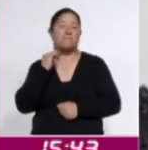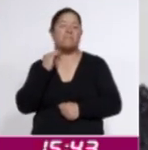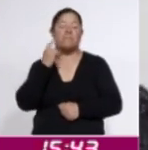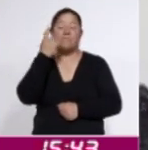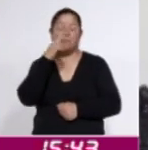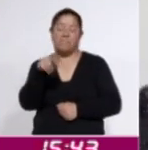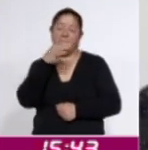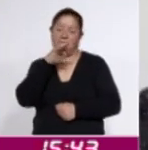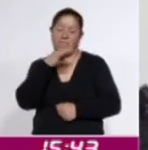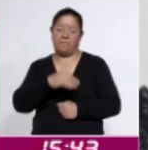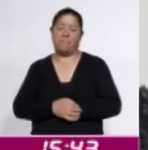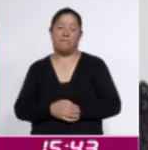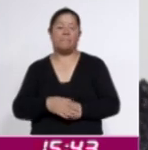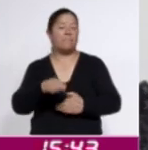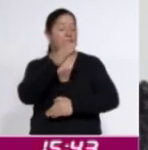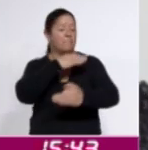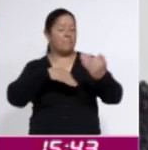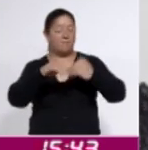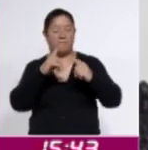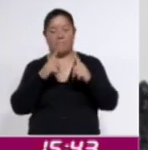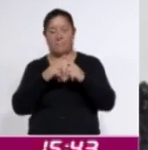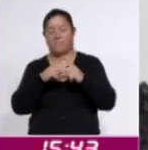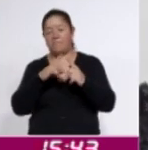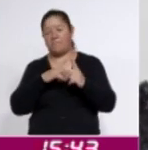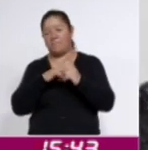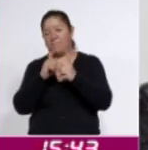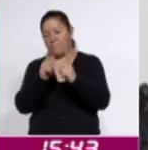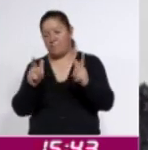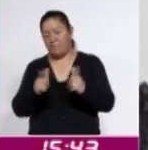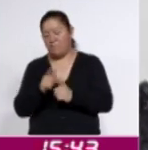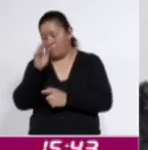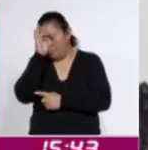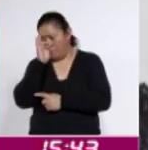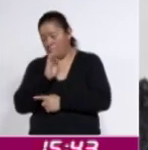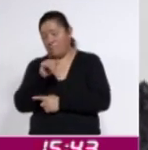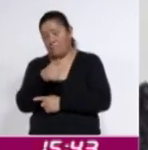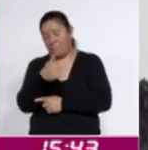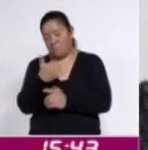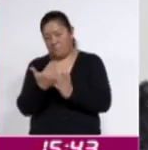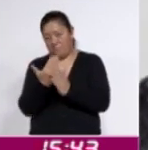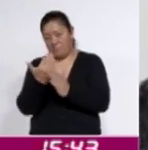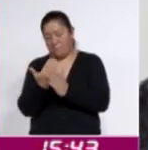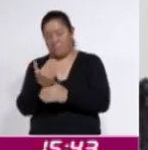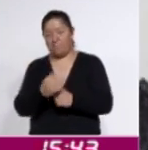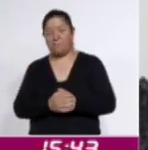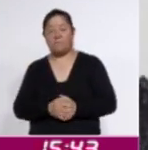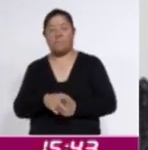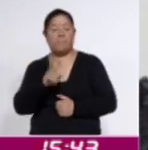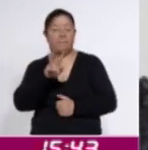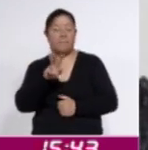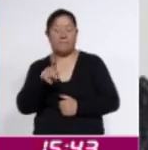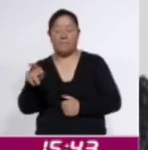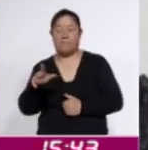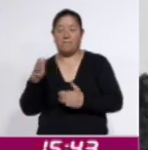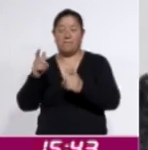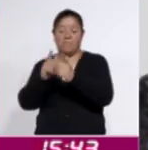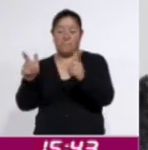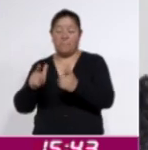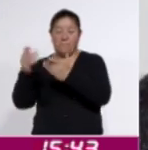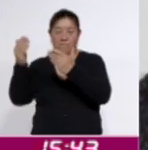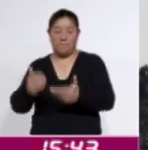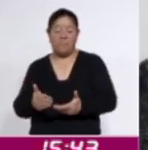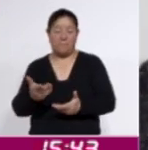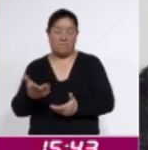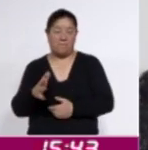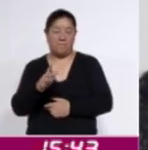organizamos grupos de peregrinación, celebramos la misa a las 11 de la mañana. Realmente llegan un grupo que supera los